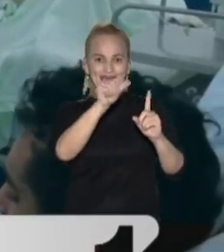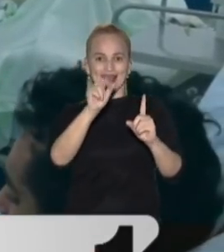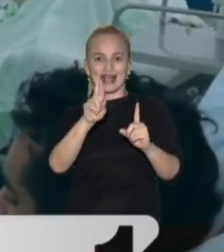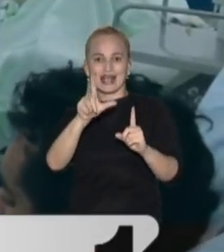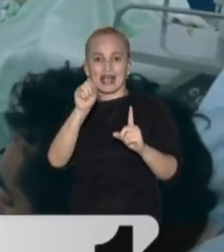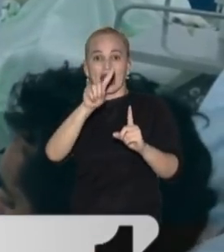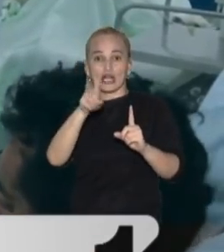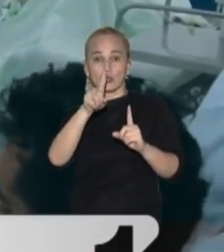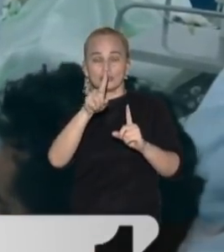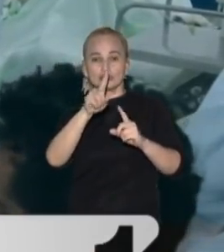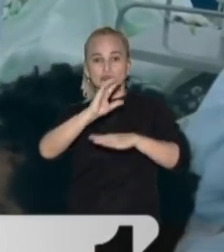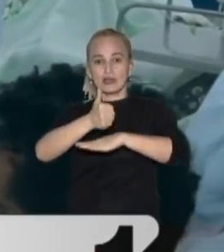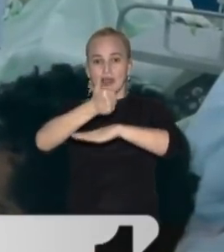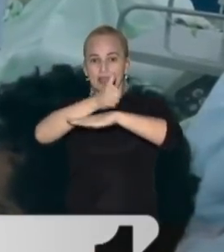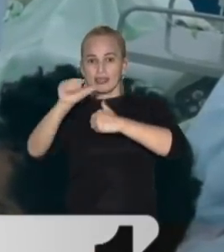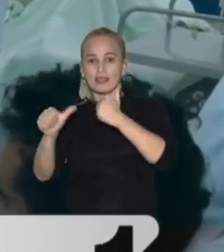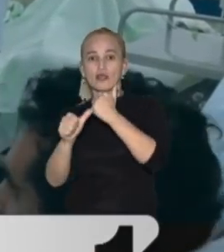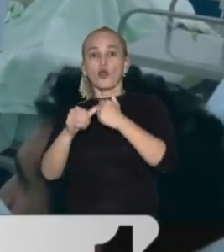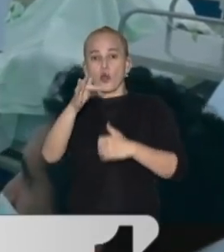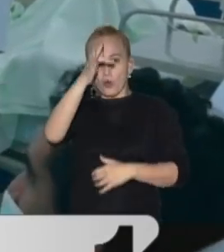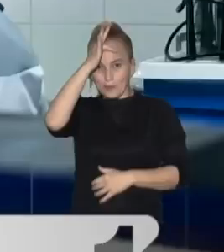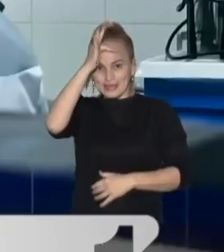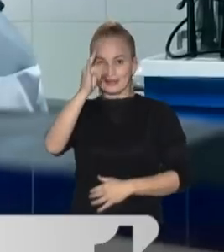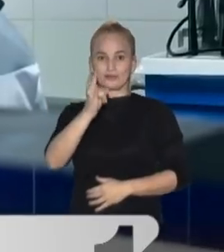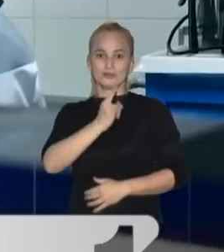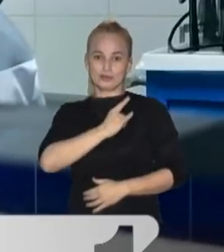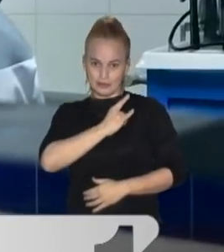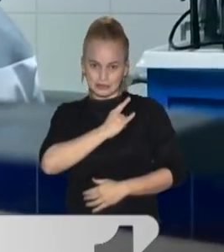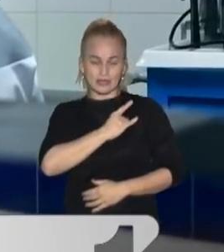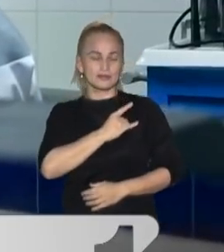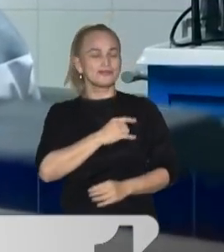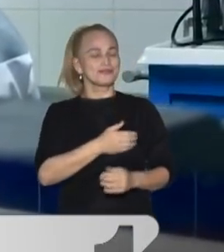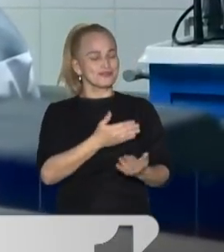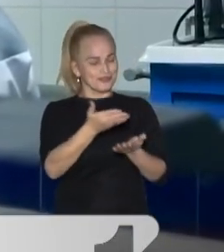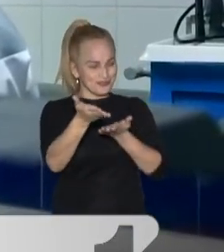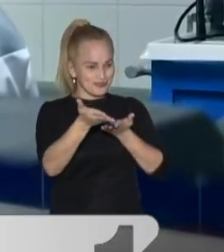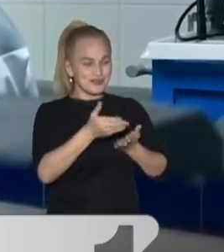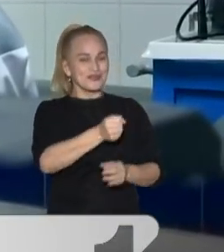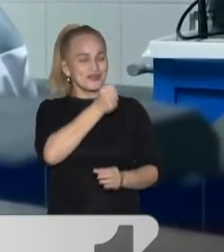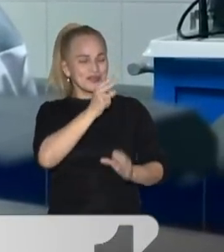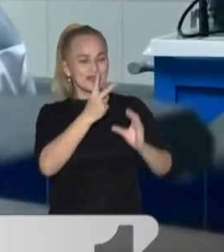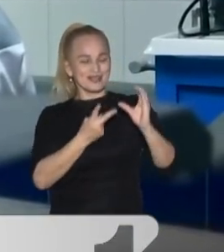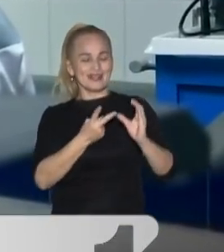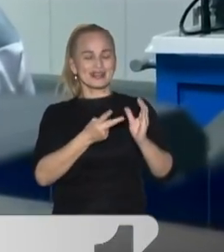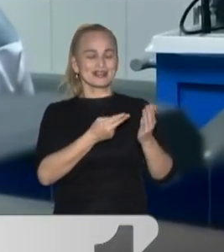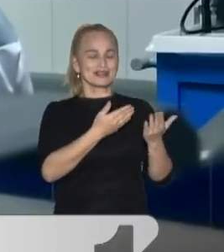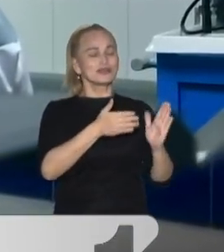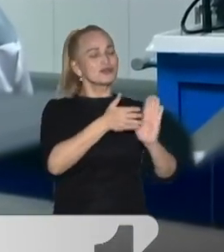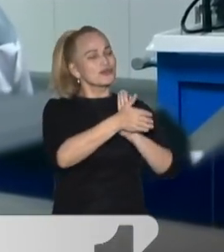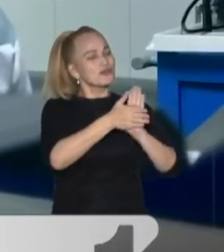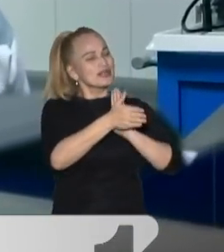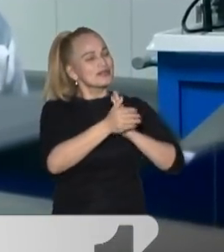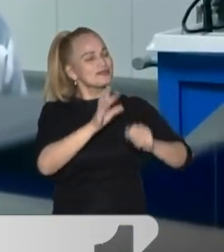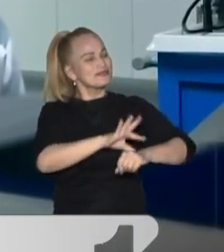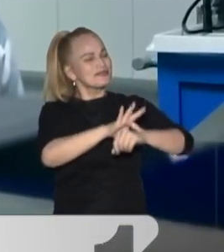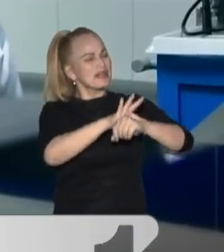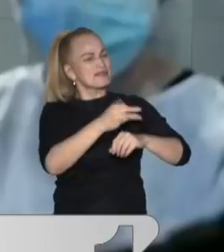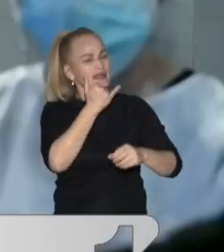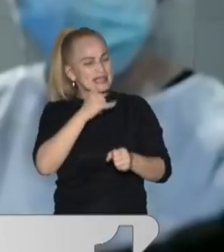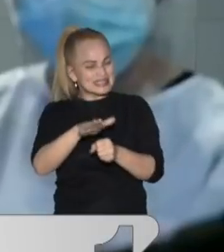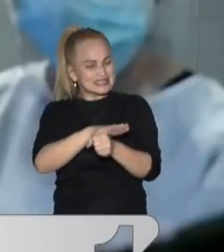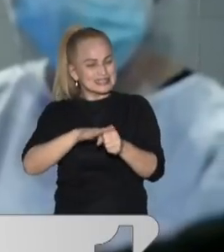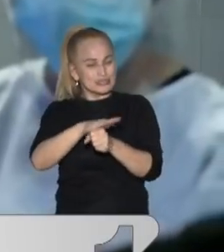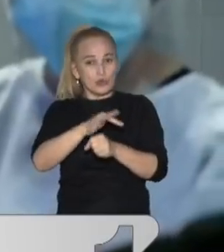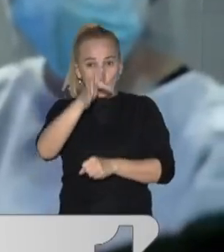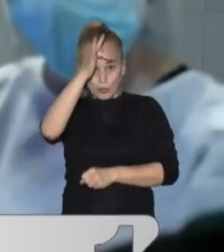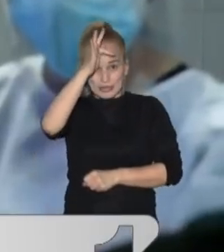es el subgerente del Hospital Universitario. Doctor, bienvenido a Noticentro 1 CMI. Cuéntenos, ¿cuál es la situación en ese momento en el